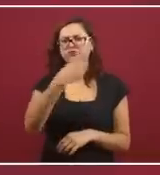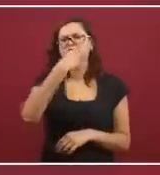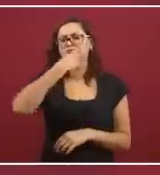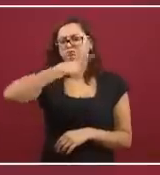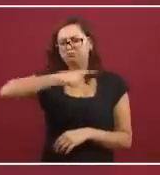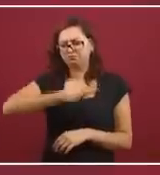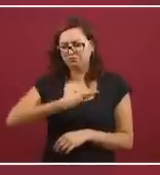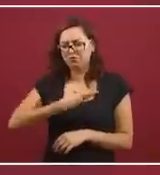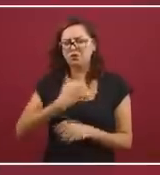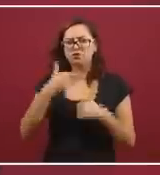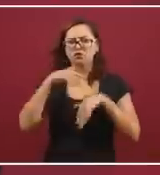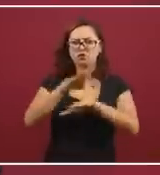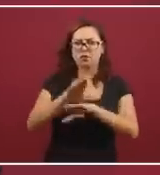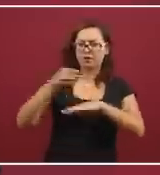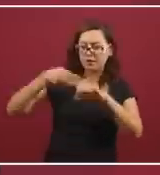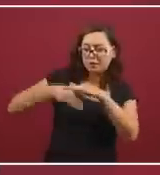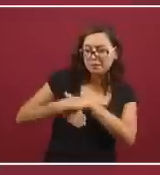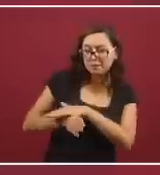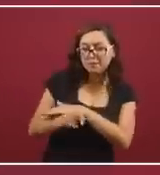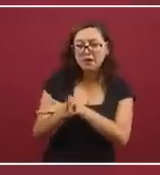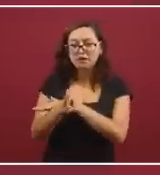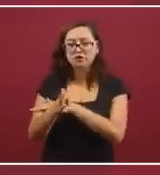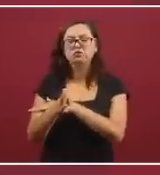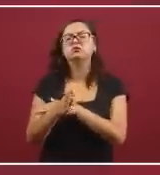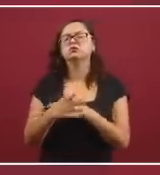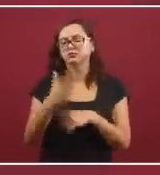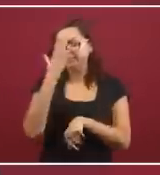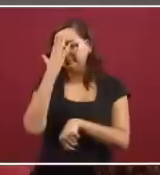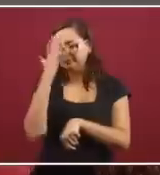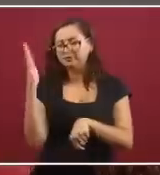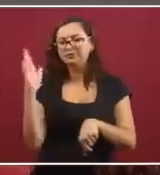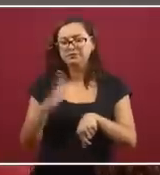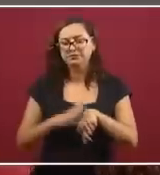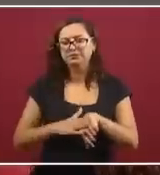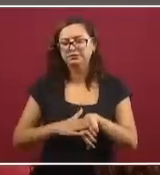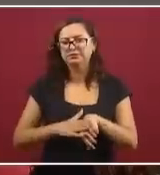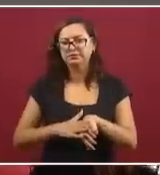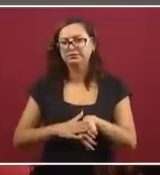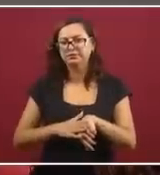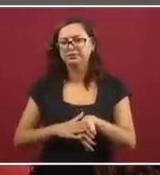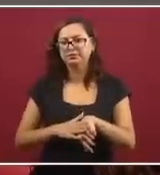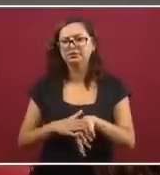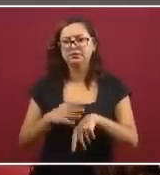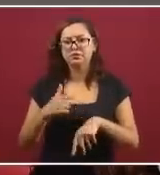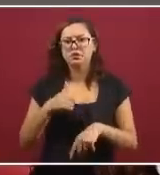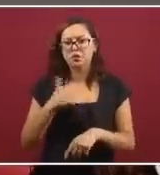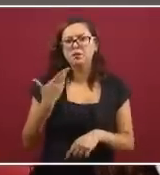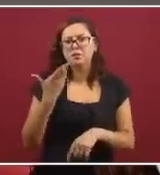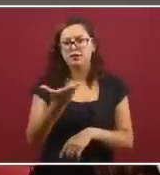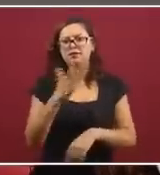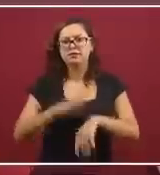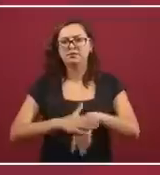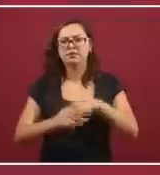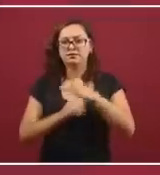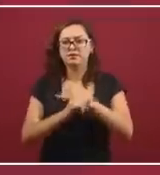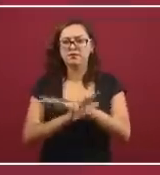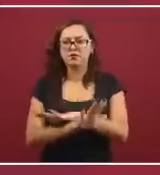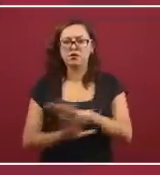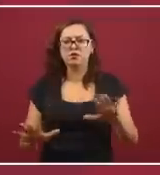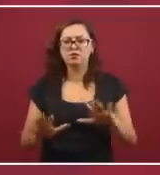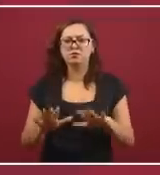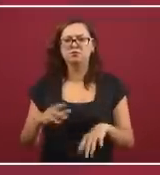acerca del metro voy a pedir información y